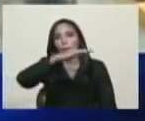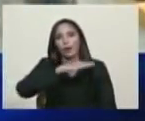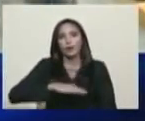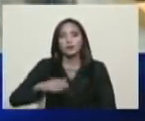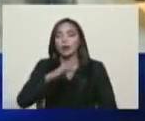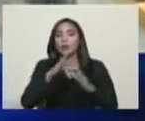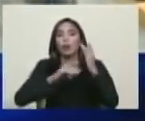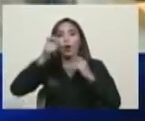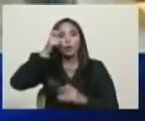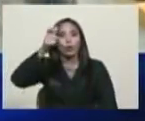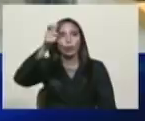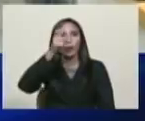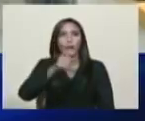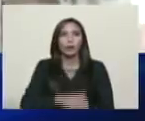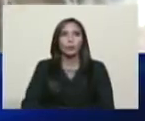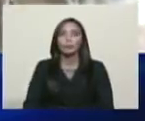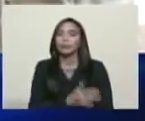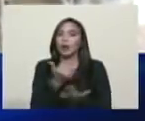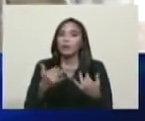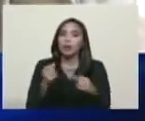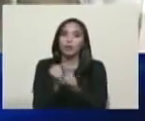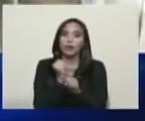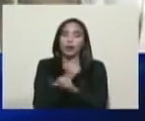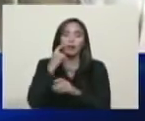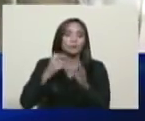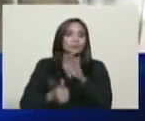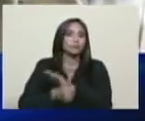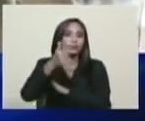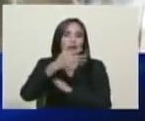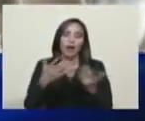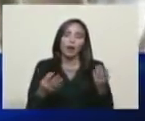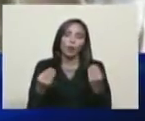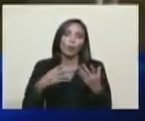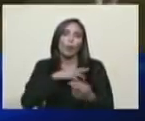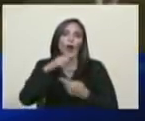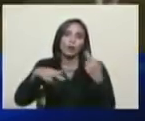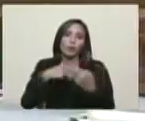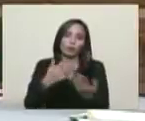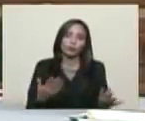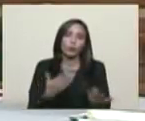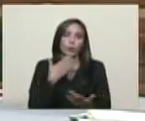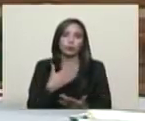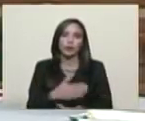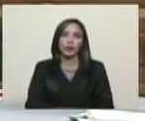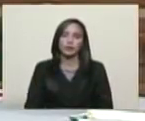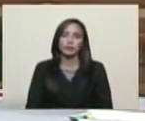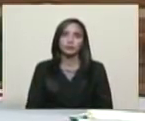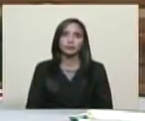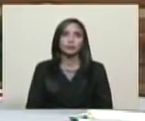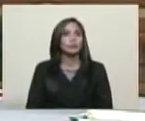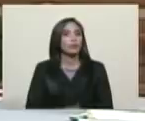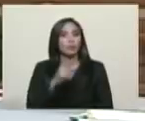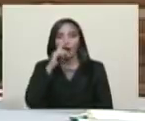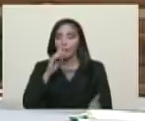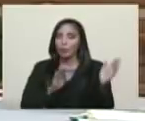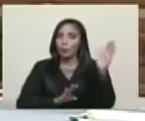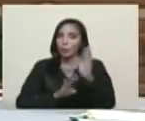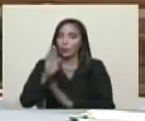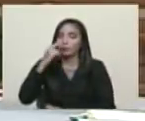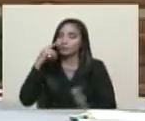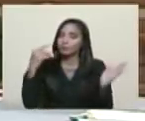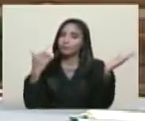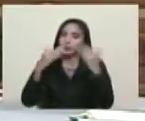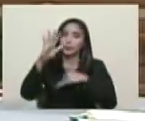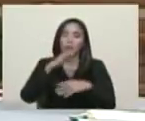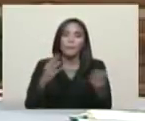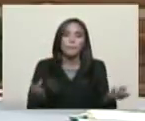los guariqueños. Una nueva obra más, gracias a la Revolución Bolivariana. Bueno, seguir avanzando en la agenda